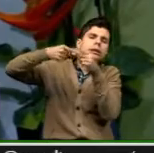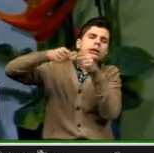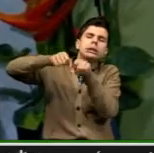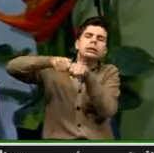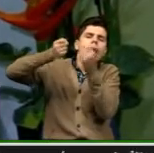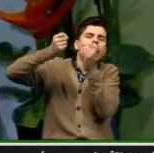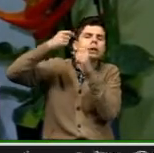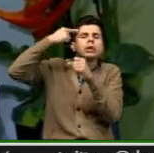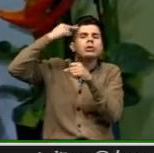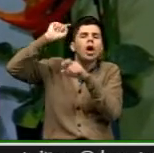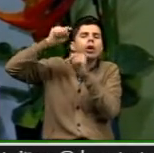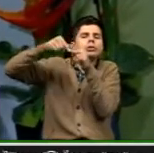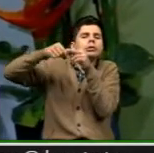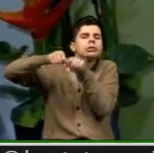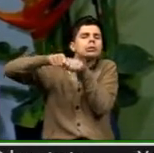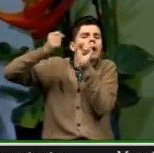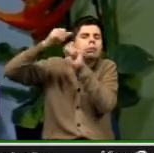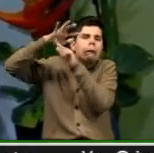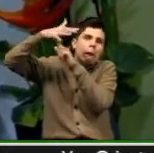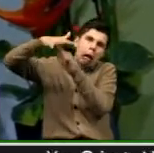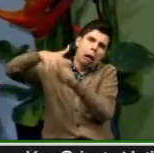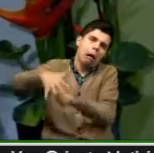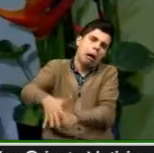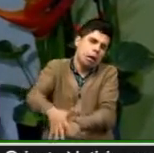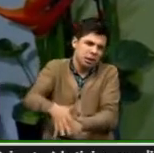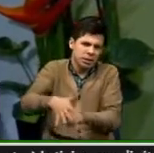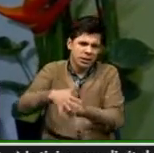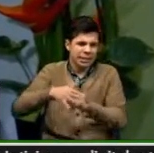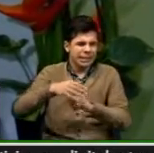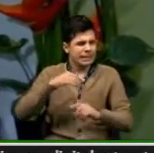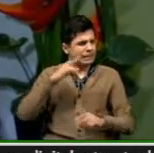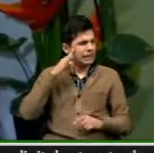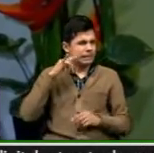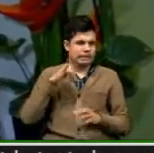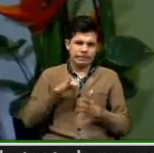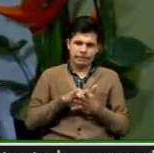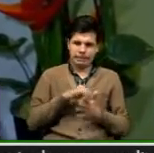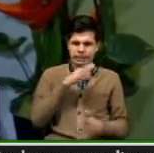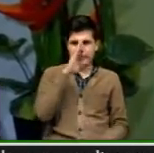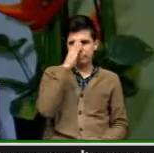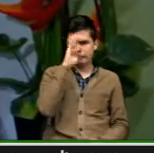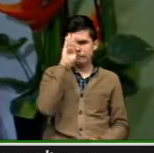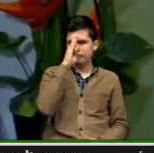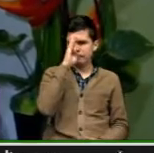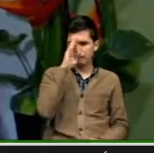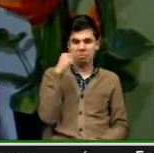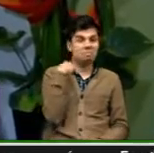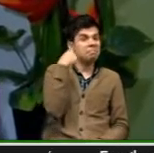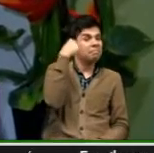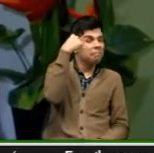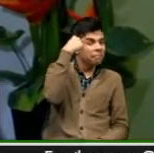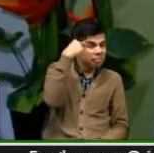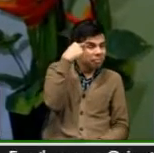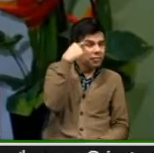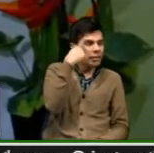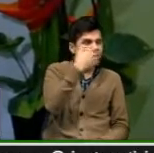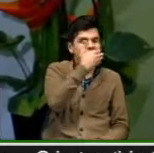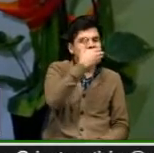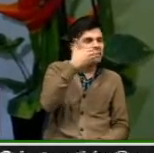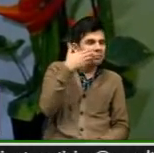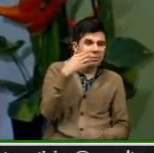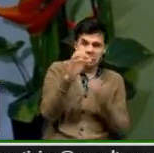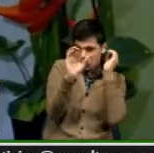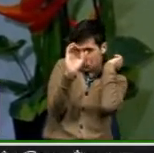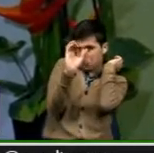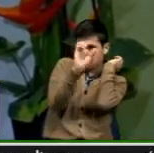qué daño de él donde el helicóptero era grande informarme de que decirle